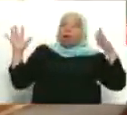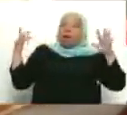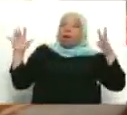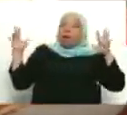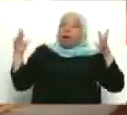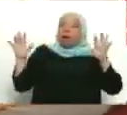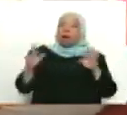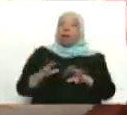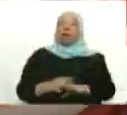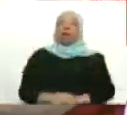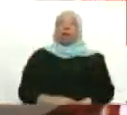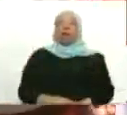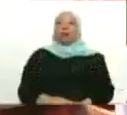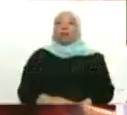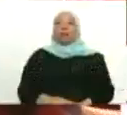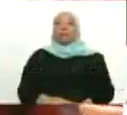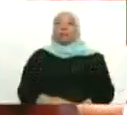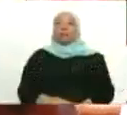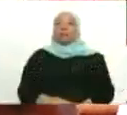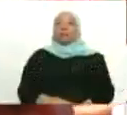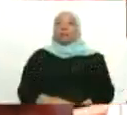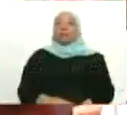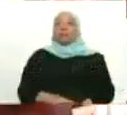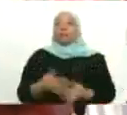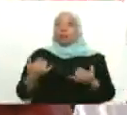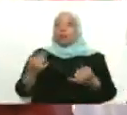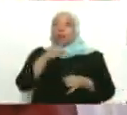Y la directiva de la JPSU.